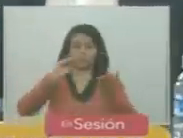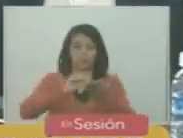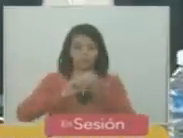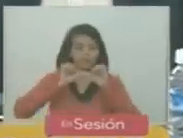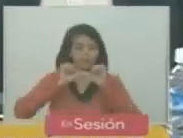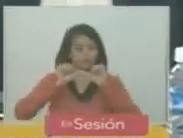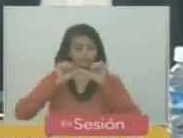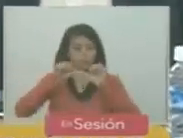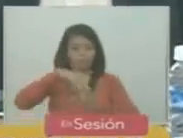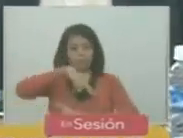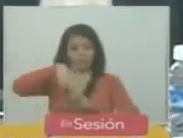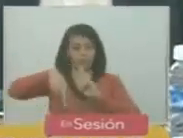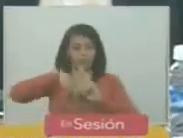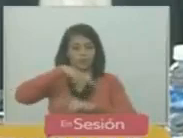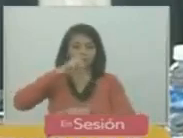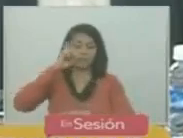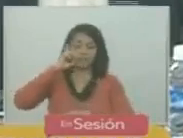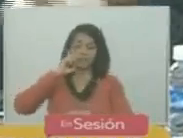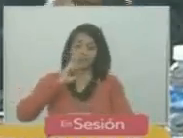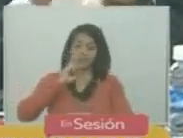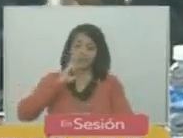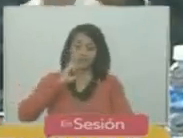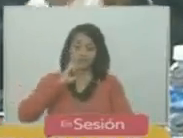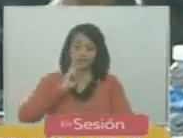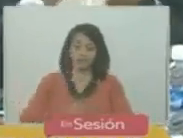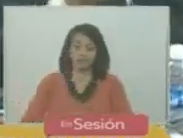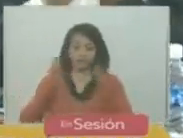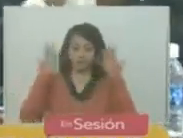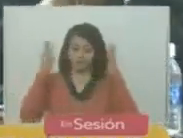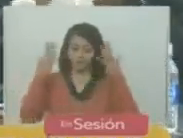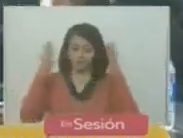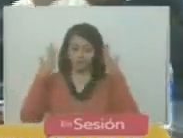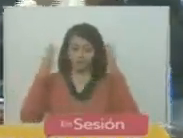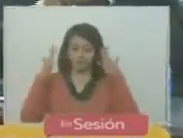la revolución bolivariana.